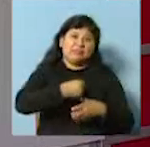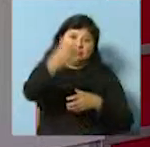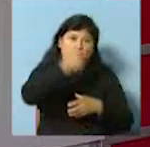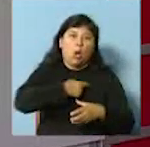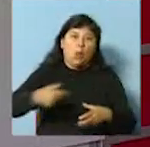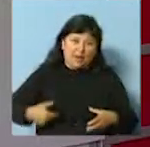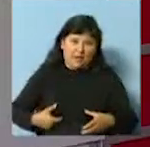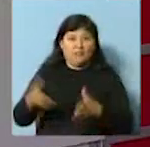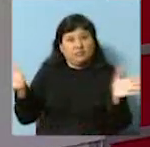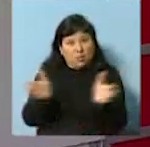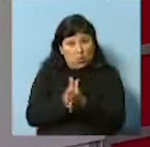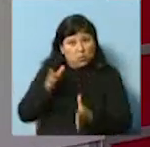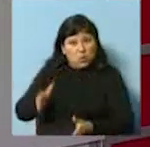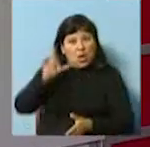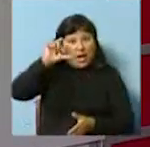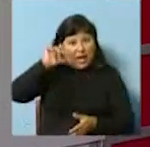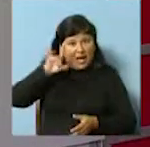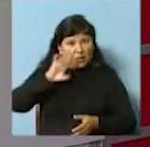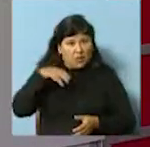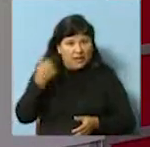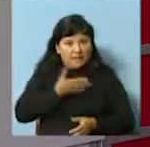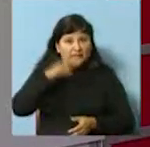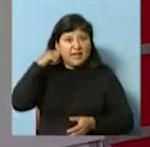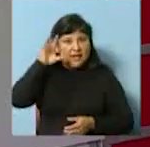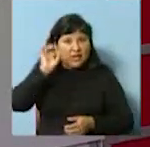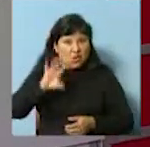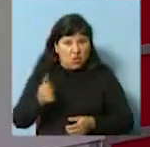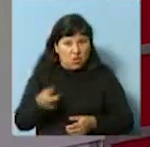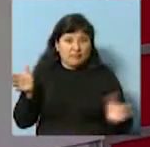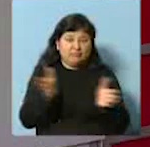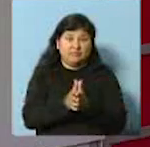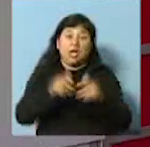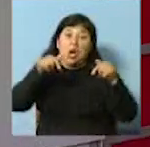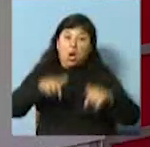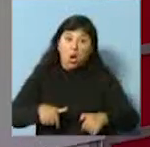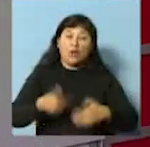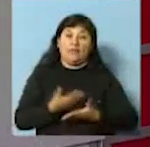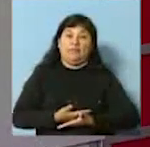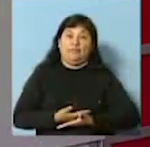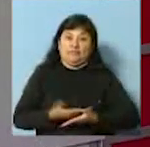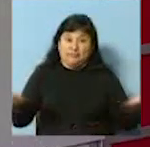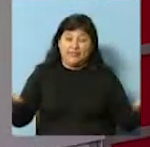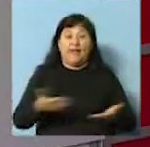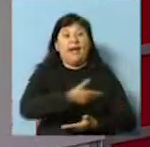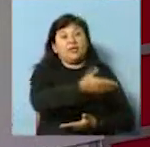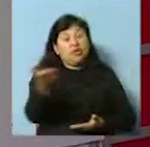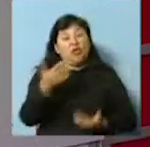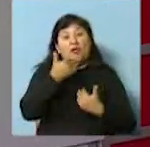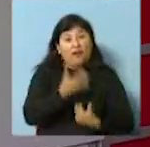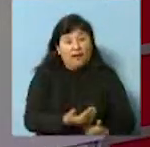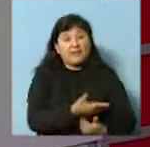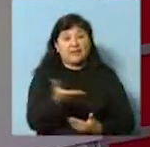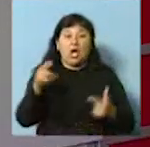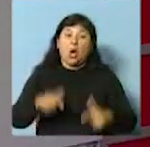omar al equipo a toda la gente que nos ve del otro lado muchas gracias hoy una ronda que comenzamos con alejandro vilca